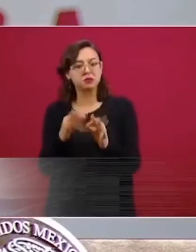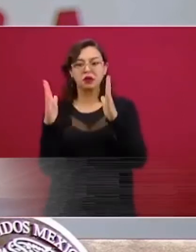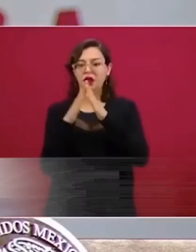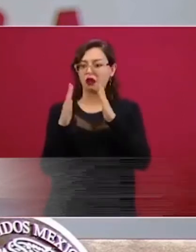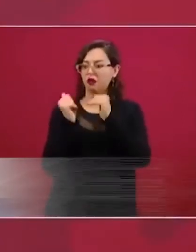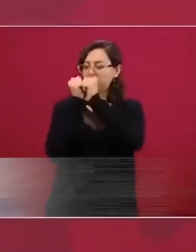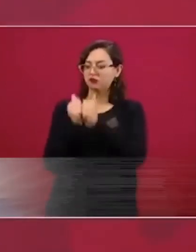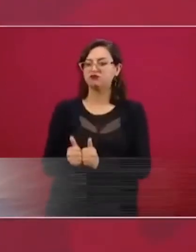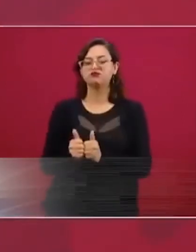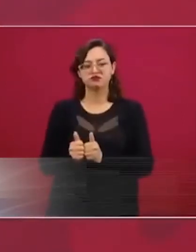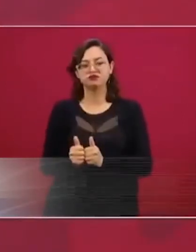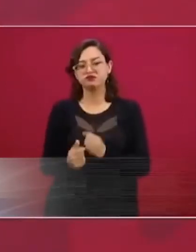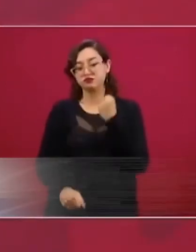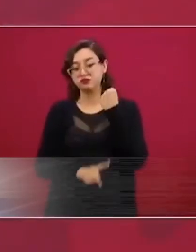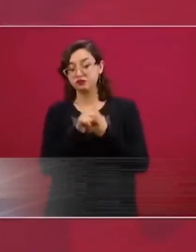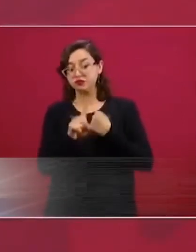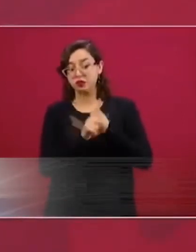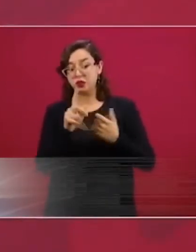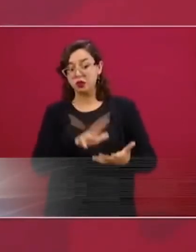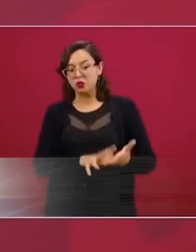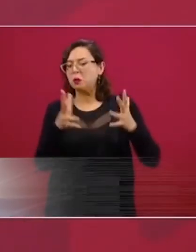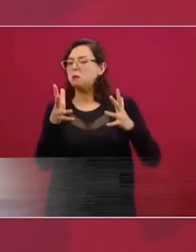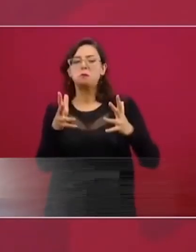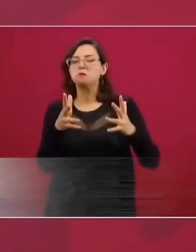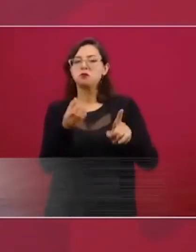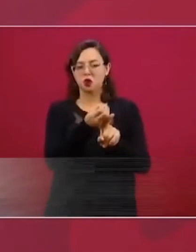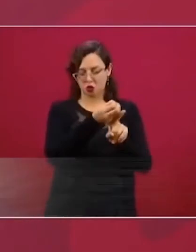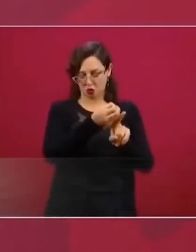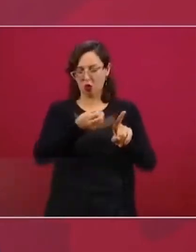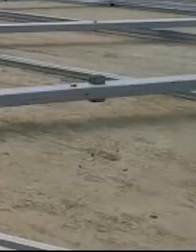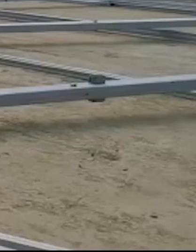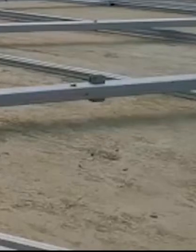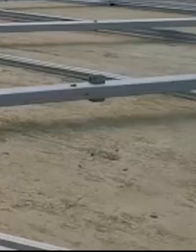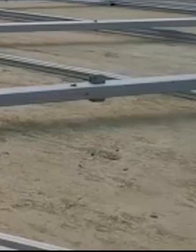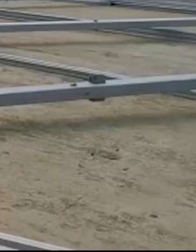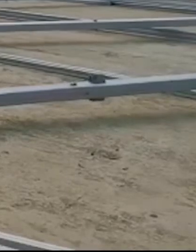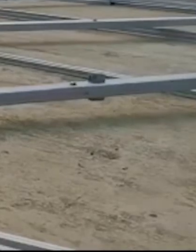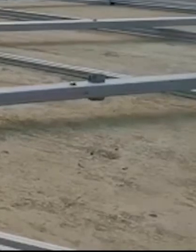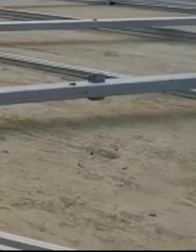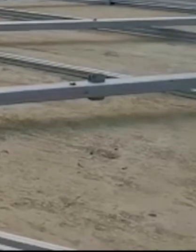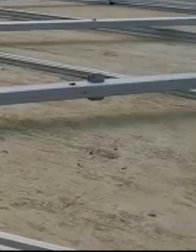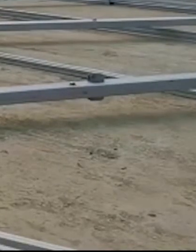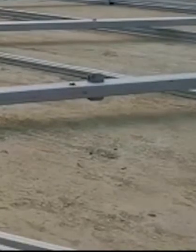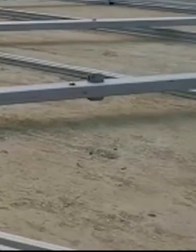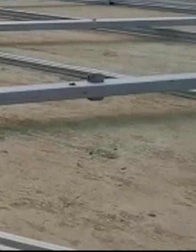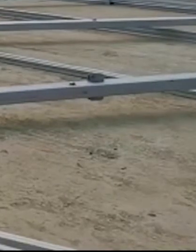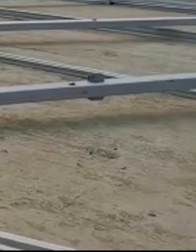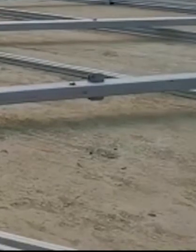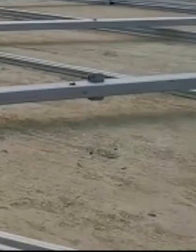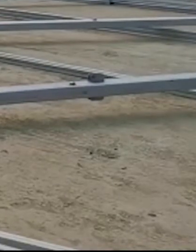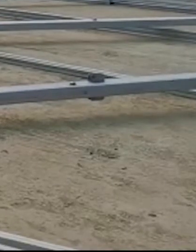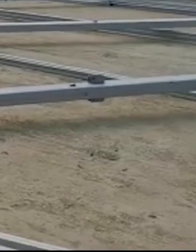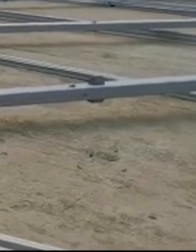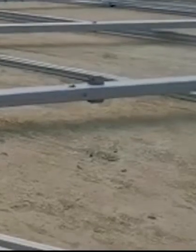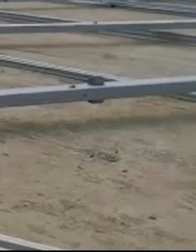enfrentarla de manera ordenada en las condiciones más favorables en este contexto el hospital general de cancún lleva un